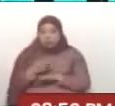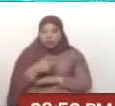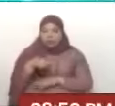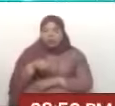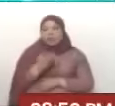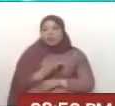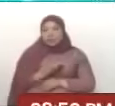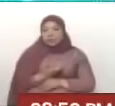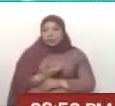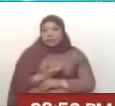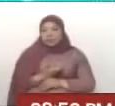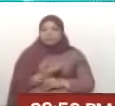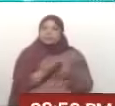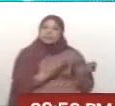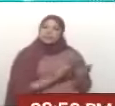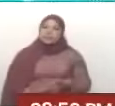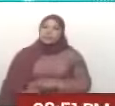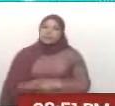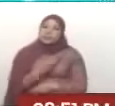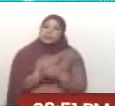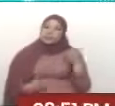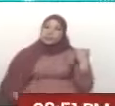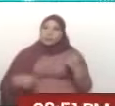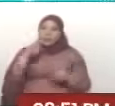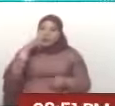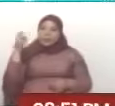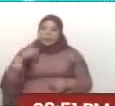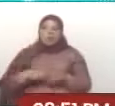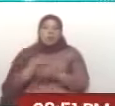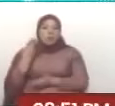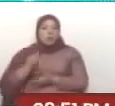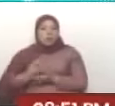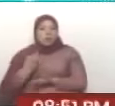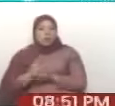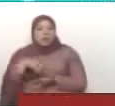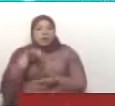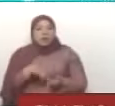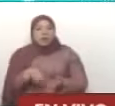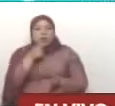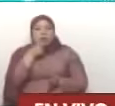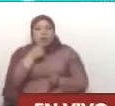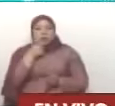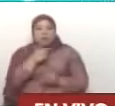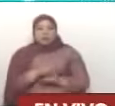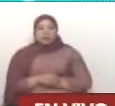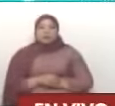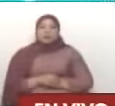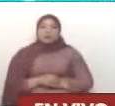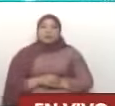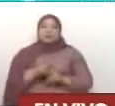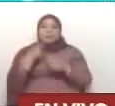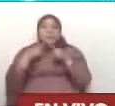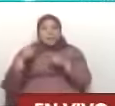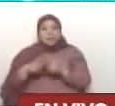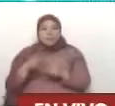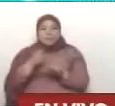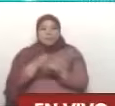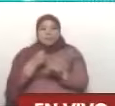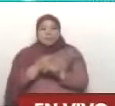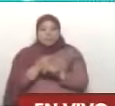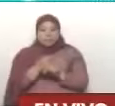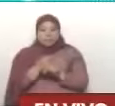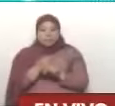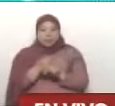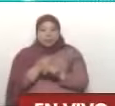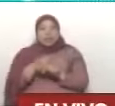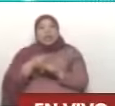alcaldes y bienvenido presidente al estado Monagas, un estado multidestino lo llamaría,